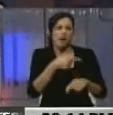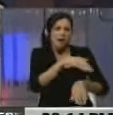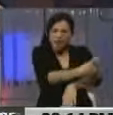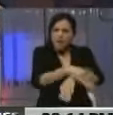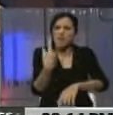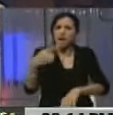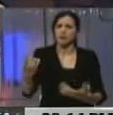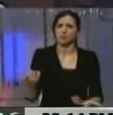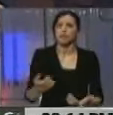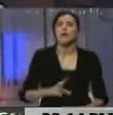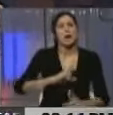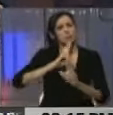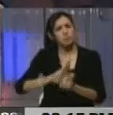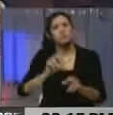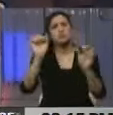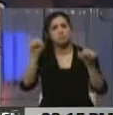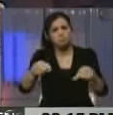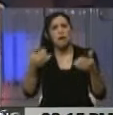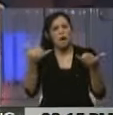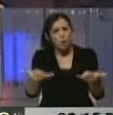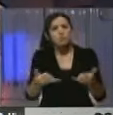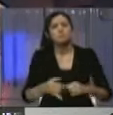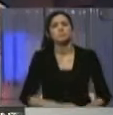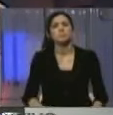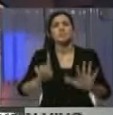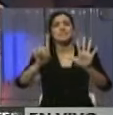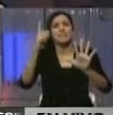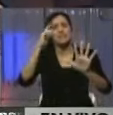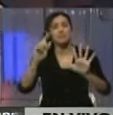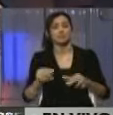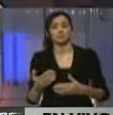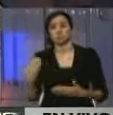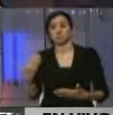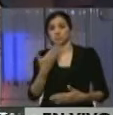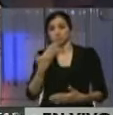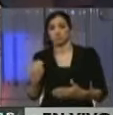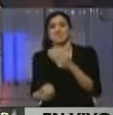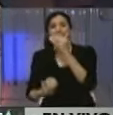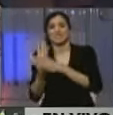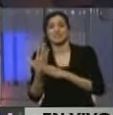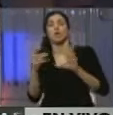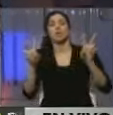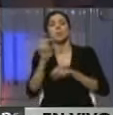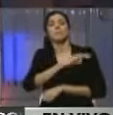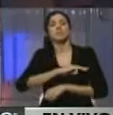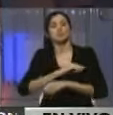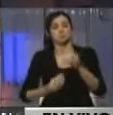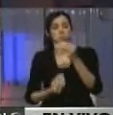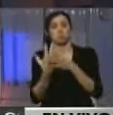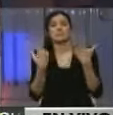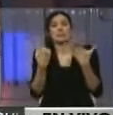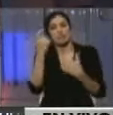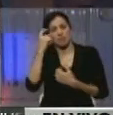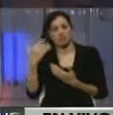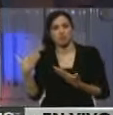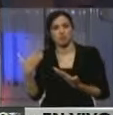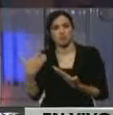la respuesta de la respuesta. Tiene 6 días de desarrollo. La primera fase, en primer lugar,